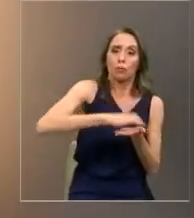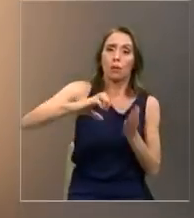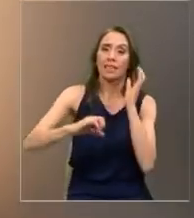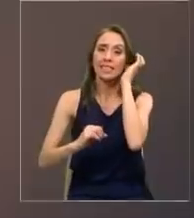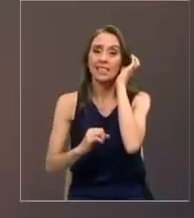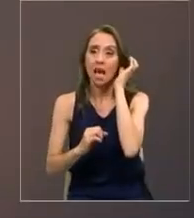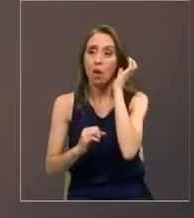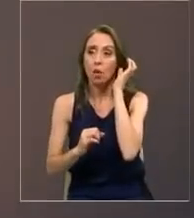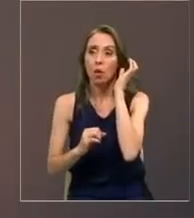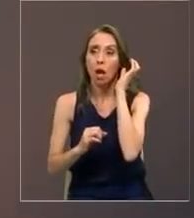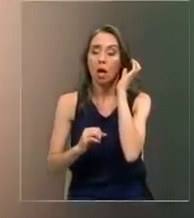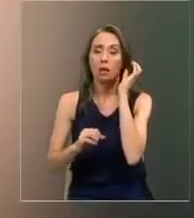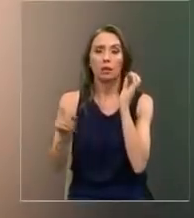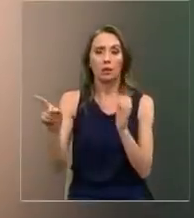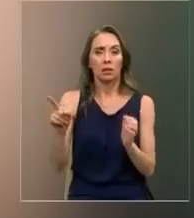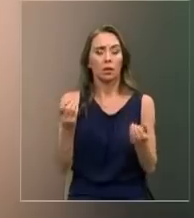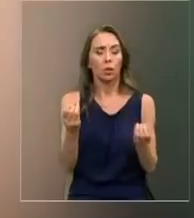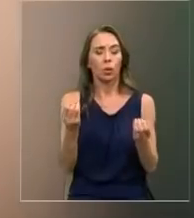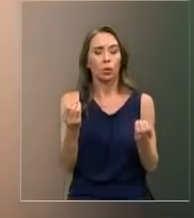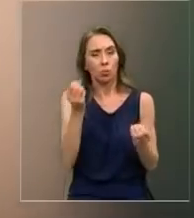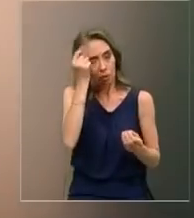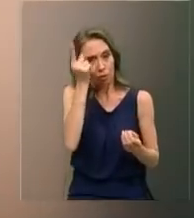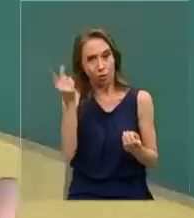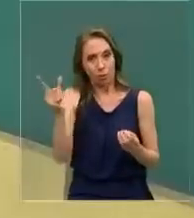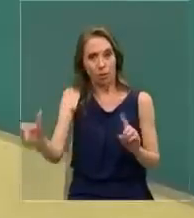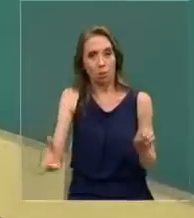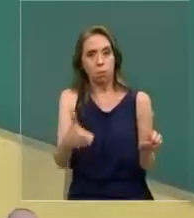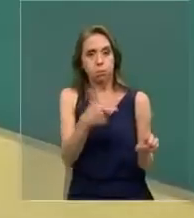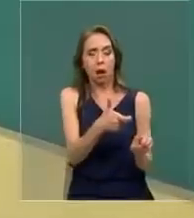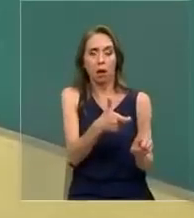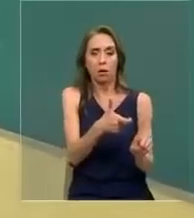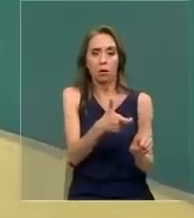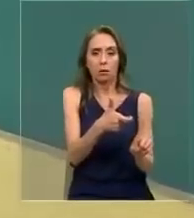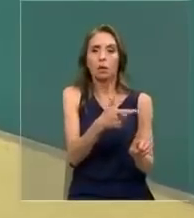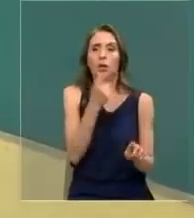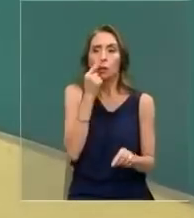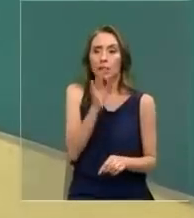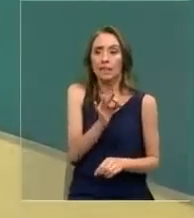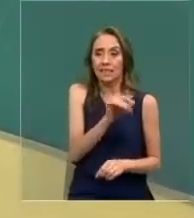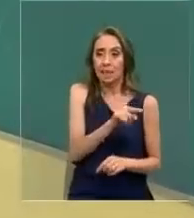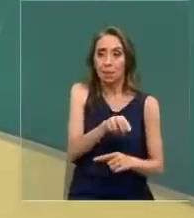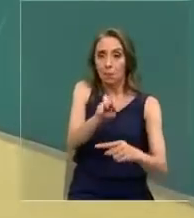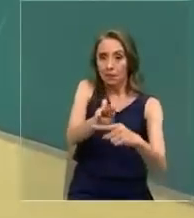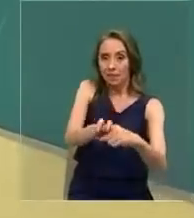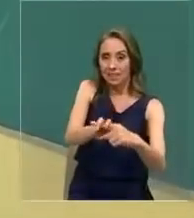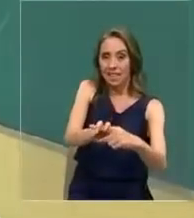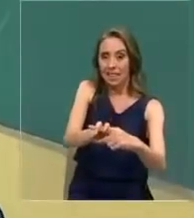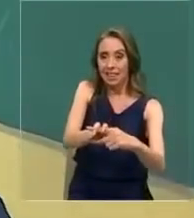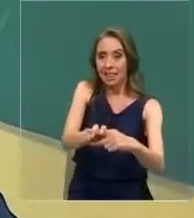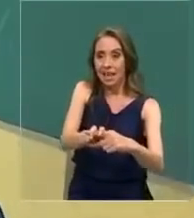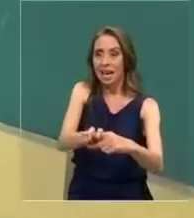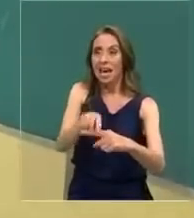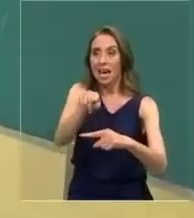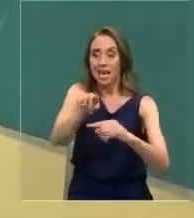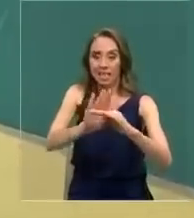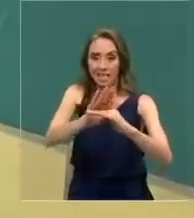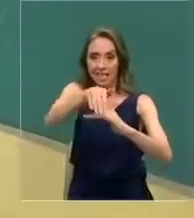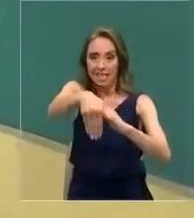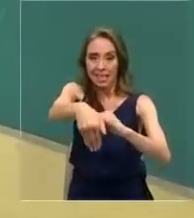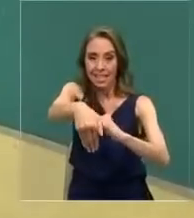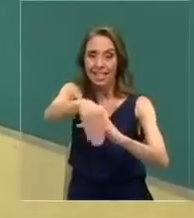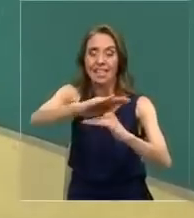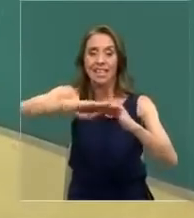habría sido la incomprensible razón para dispararle. Él siempre estaba sentado ahí en la grade ahí,